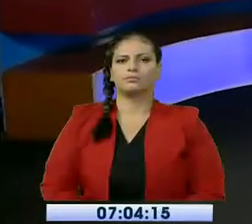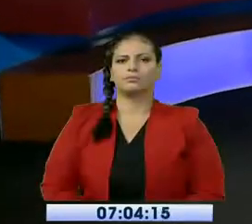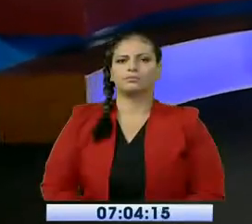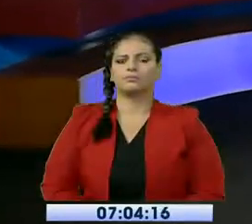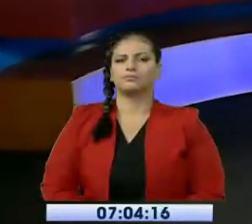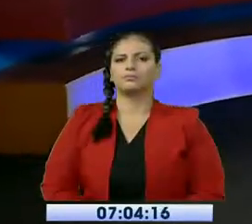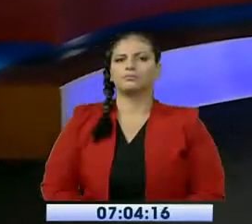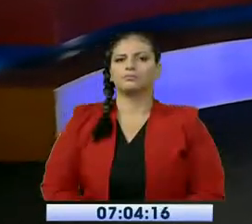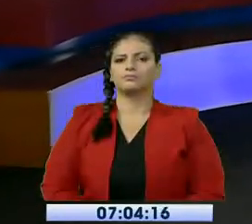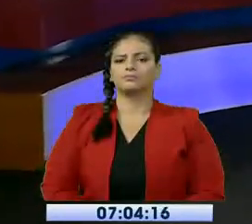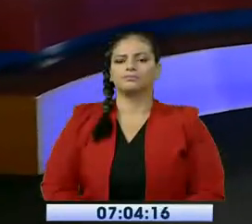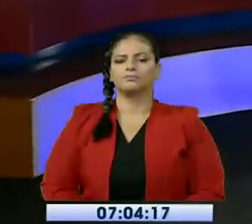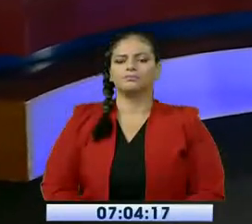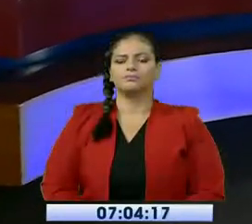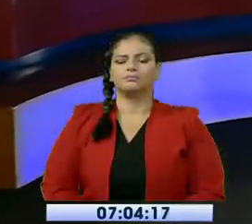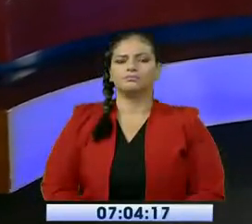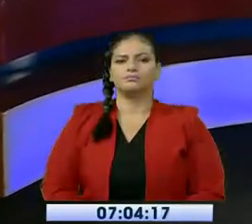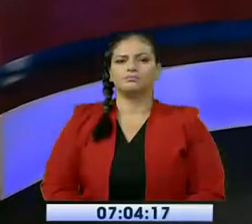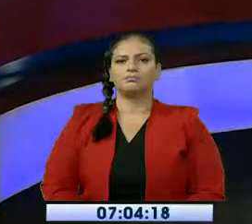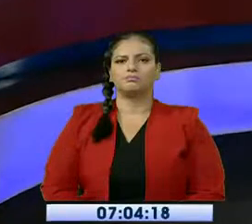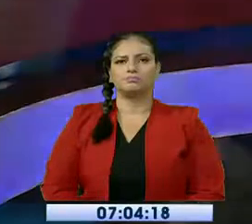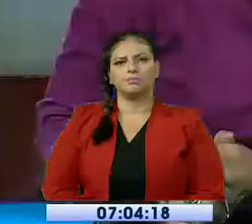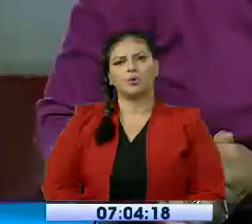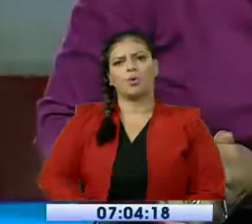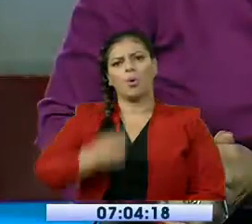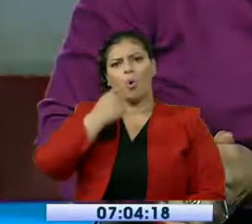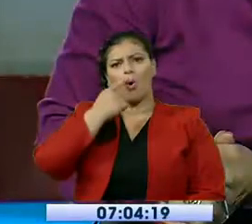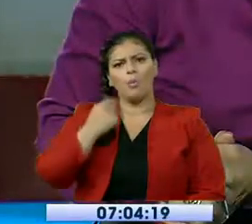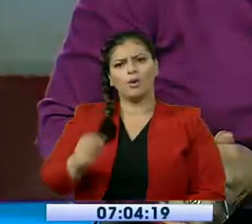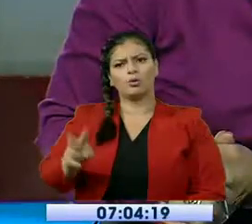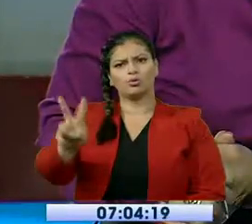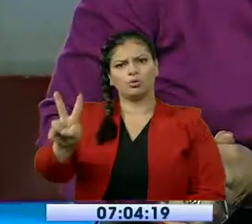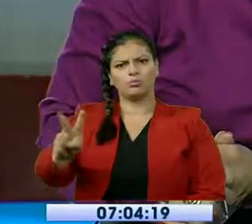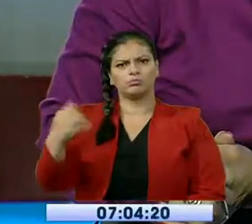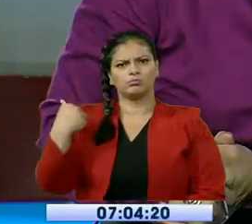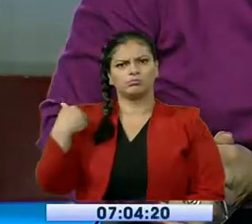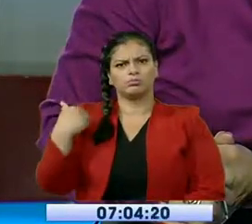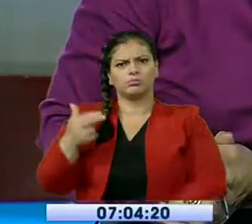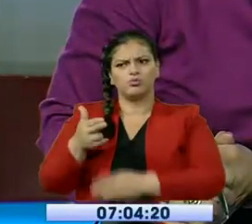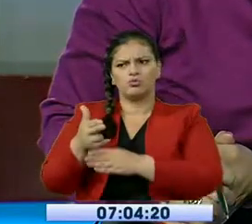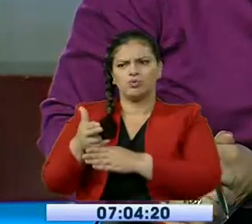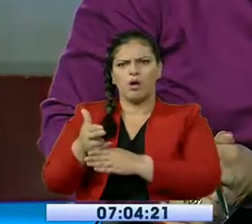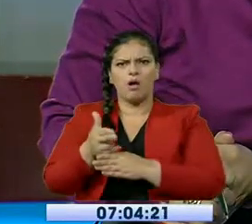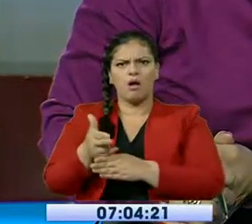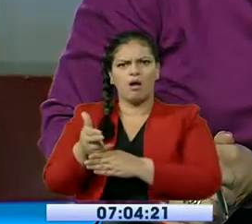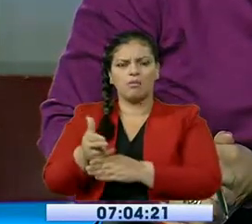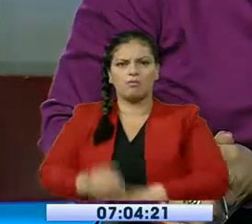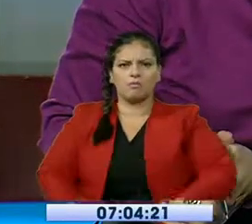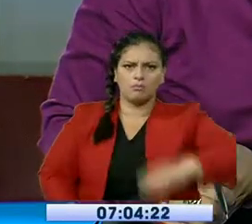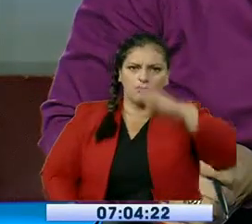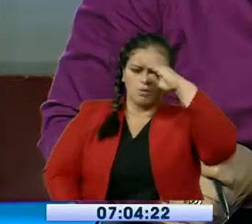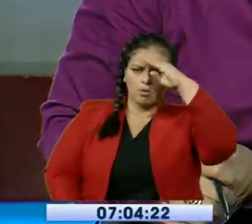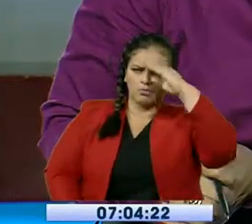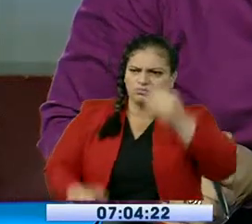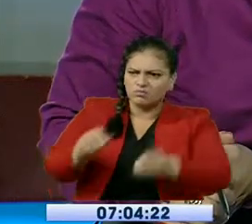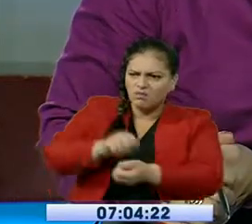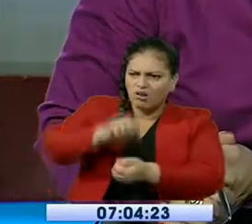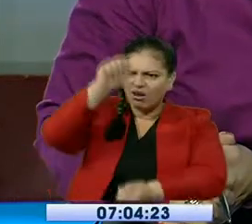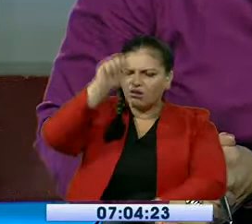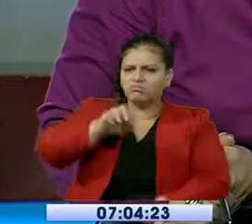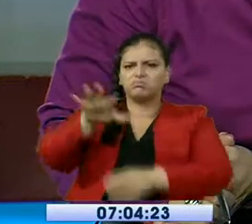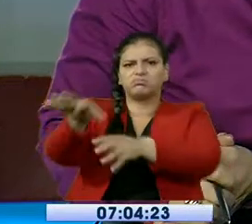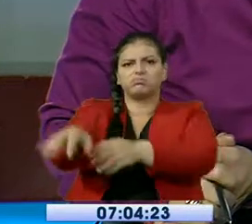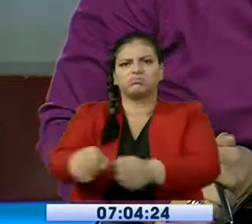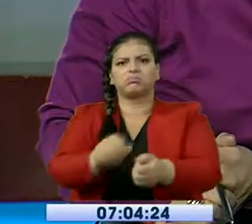Familiares de los implicados en un caso de posesión de armas de fuego protagonizaron una gresca en las instalaciones de la Fiscalía en Guayaquil.